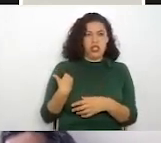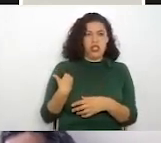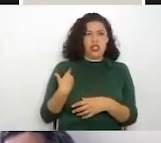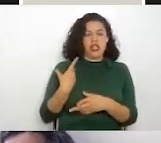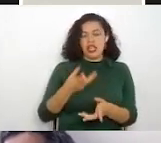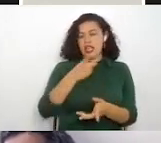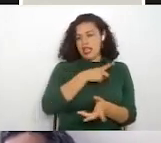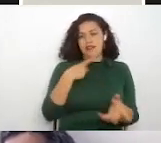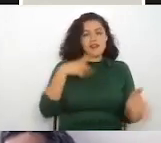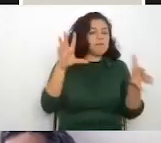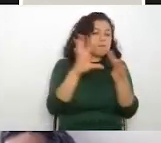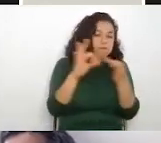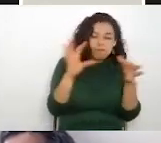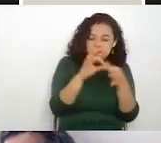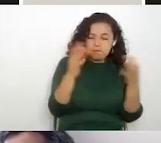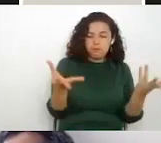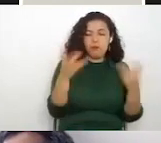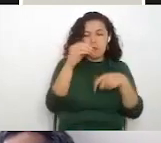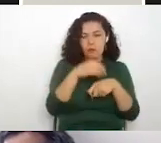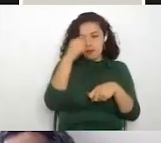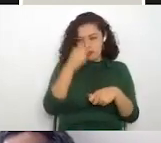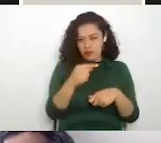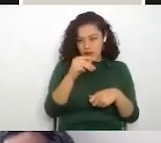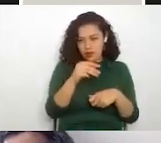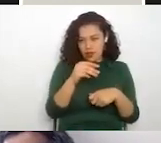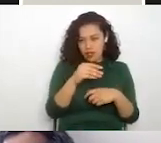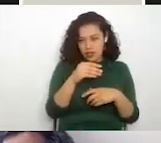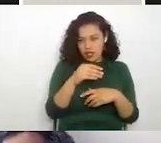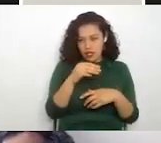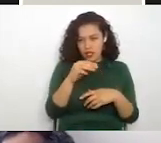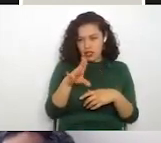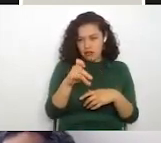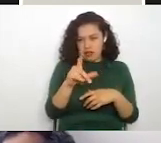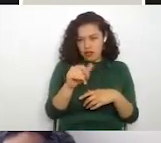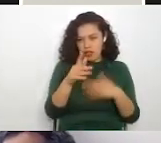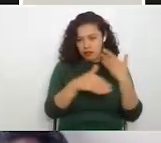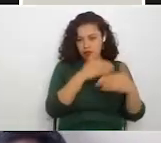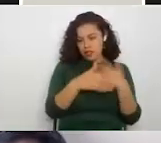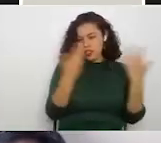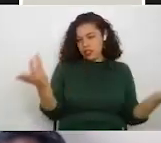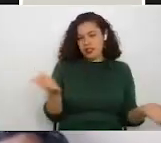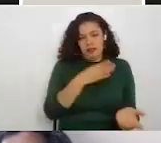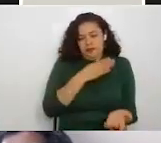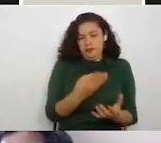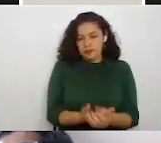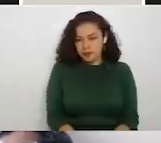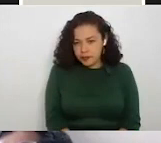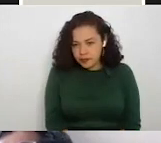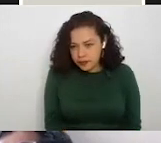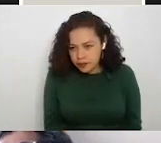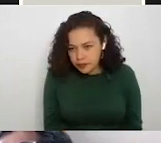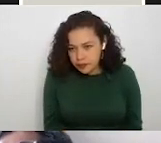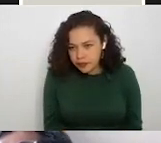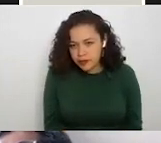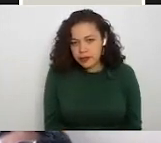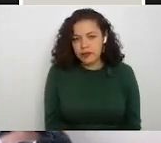describir o de establecer en el manual de procedimientos. Y bueno, esto es información que es un extracto,